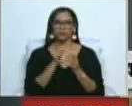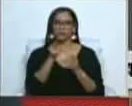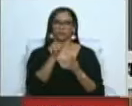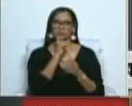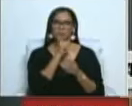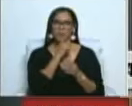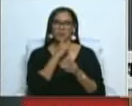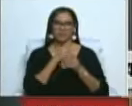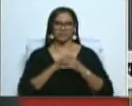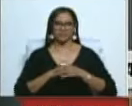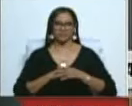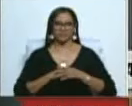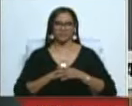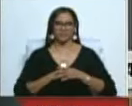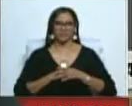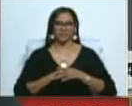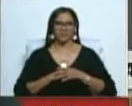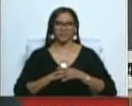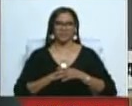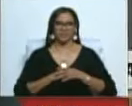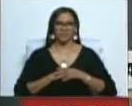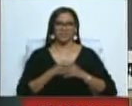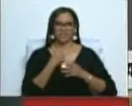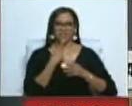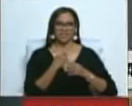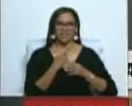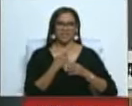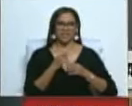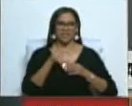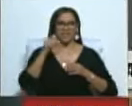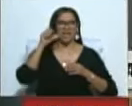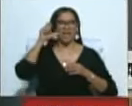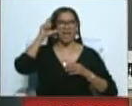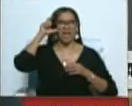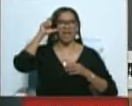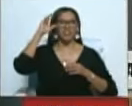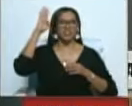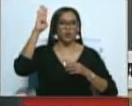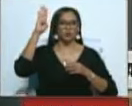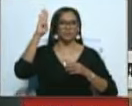le dije. Más o menos que le dije, adiós dado.